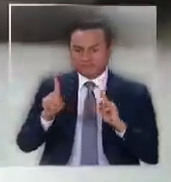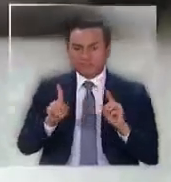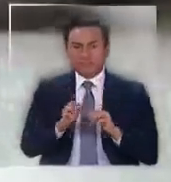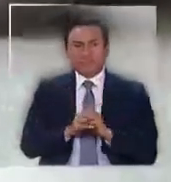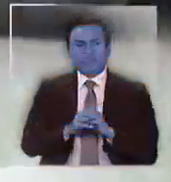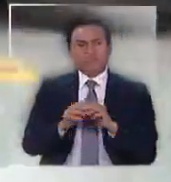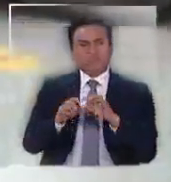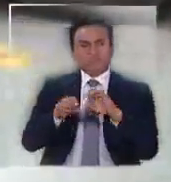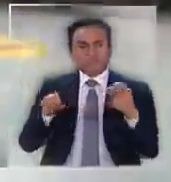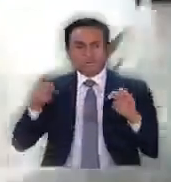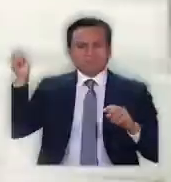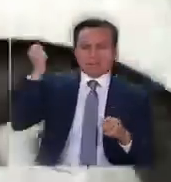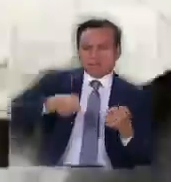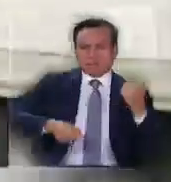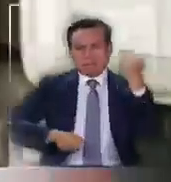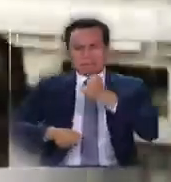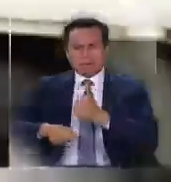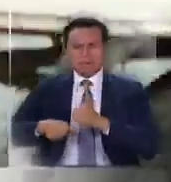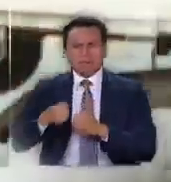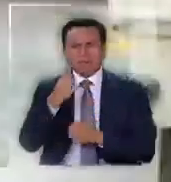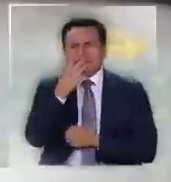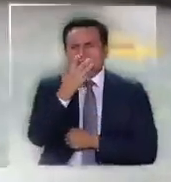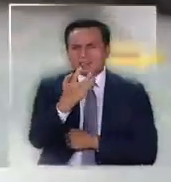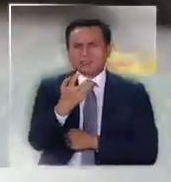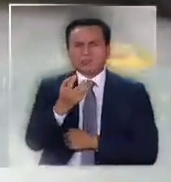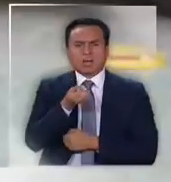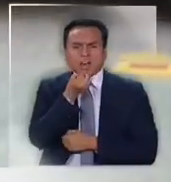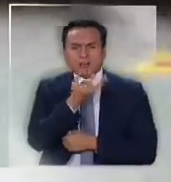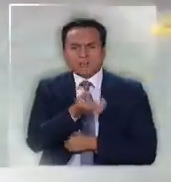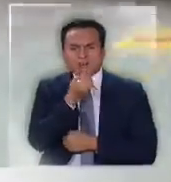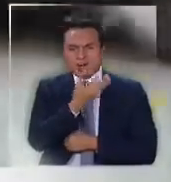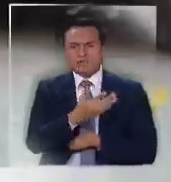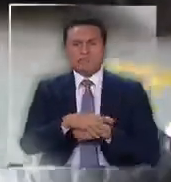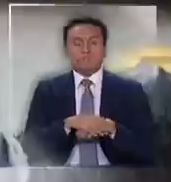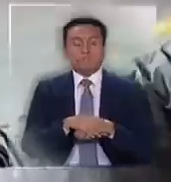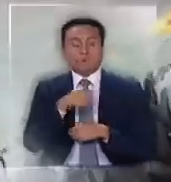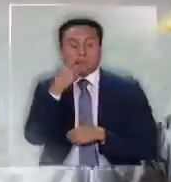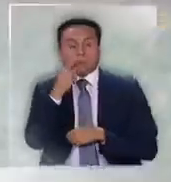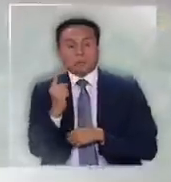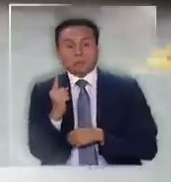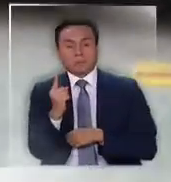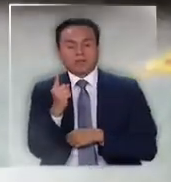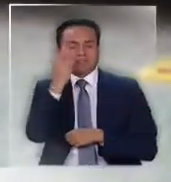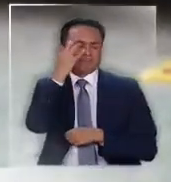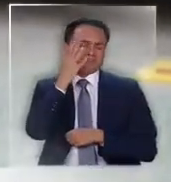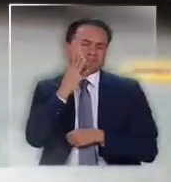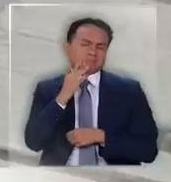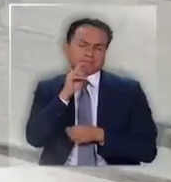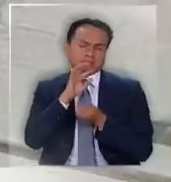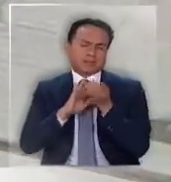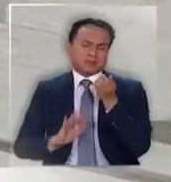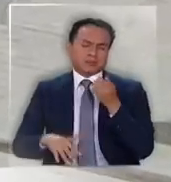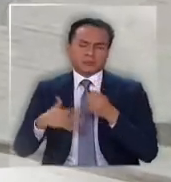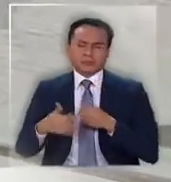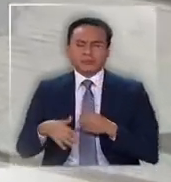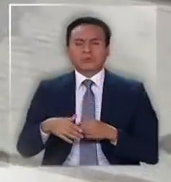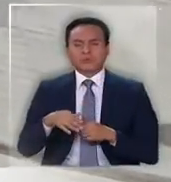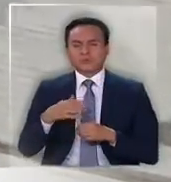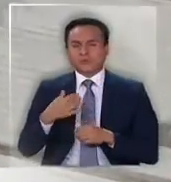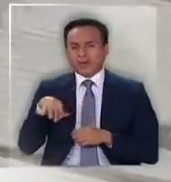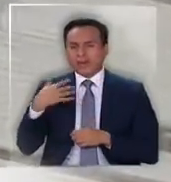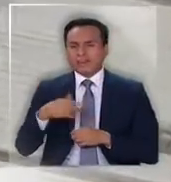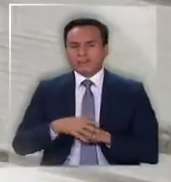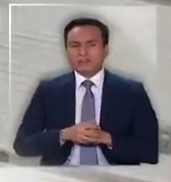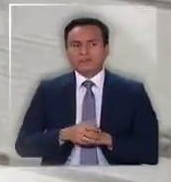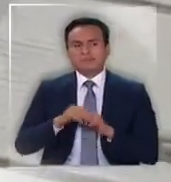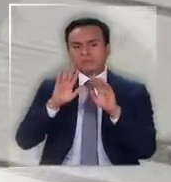iban, palos venían, gritos, garabato, un tipo quedó por acá ensangrentado. ¿Fue fuerte la pelea? Sí,